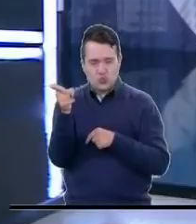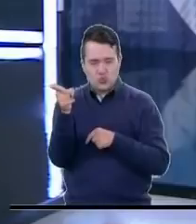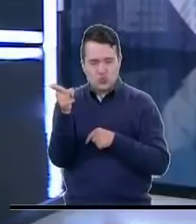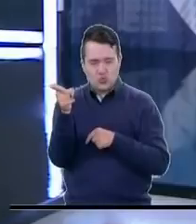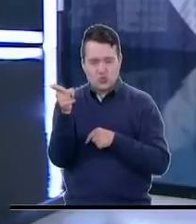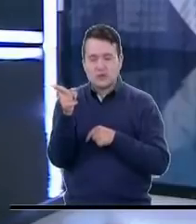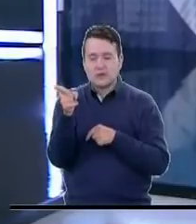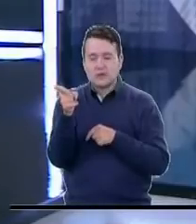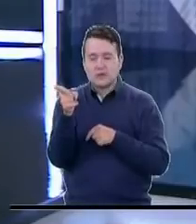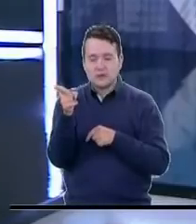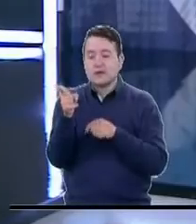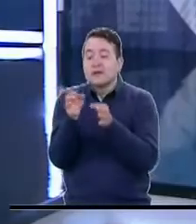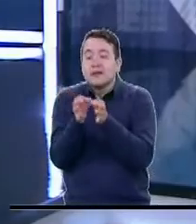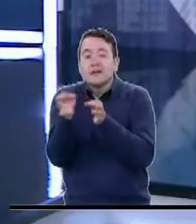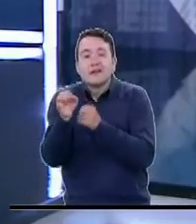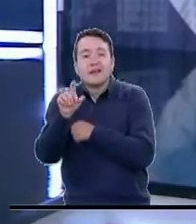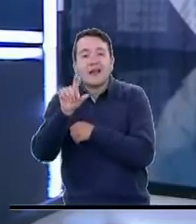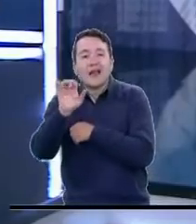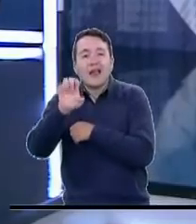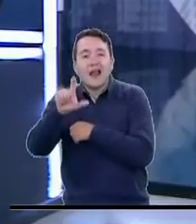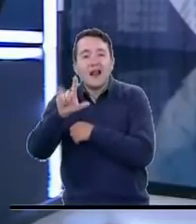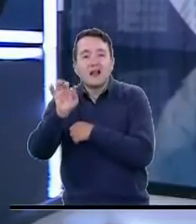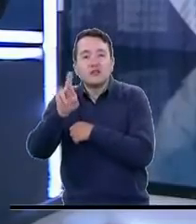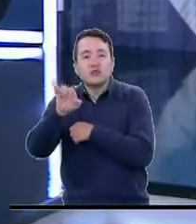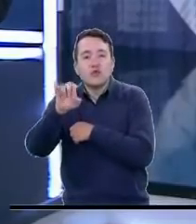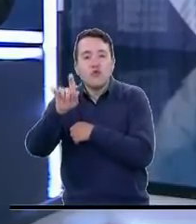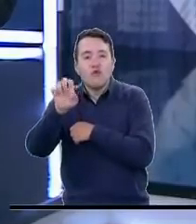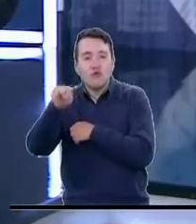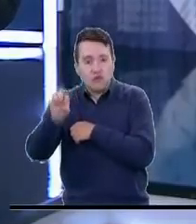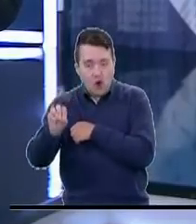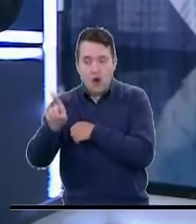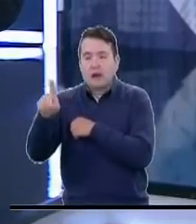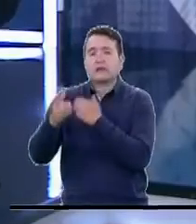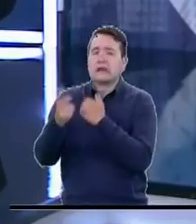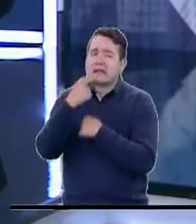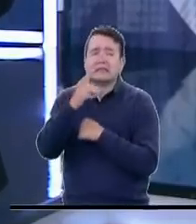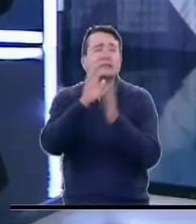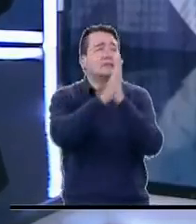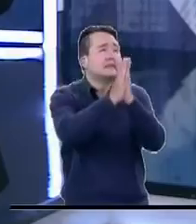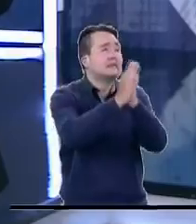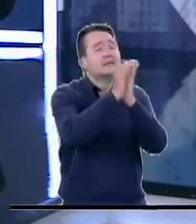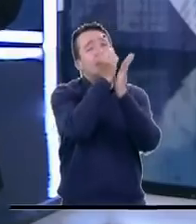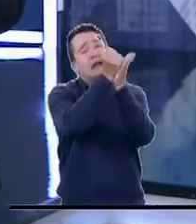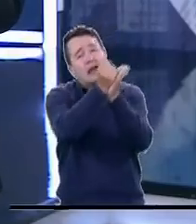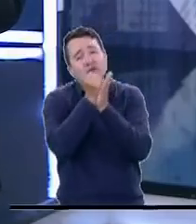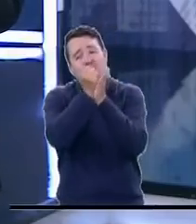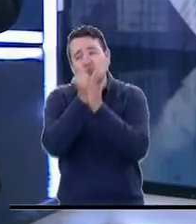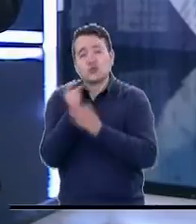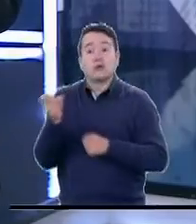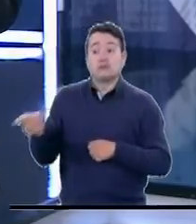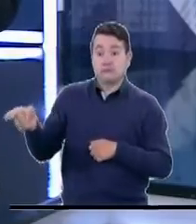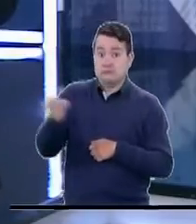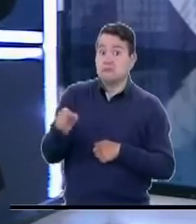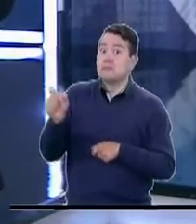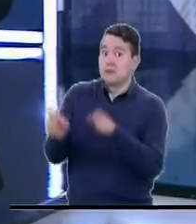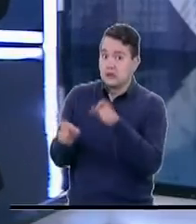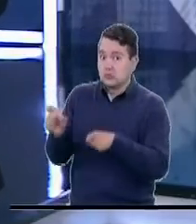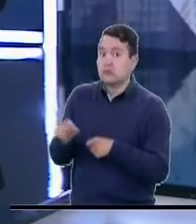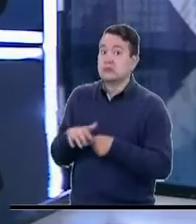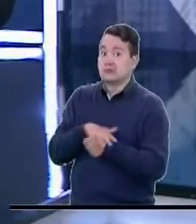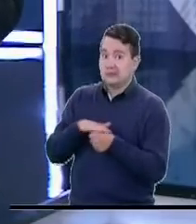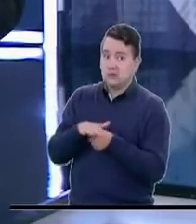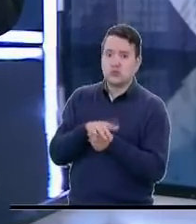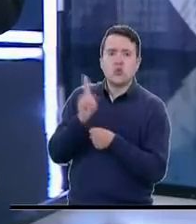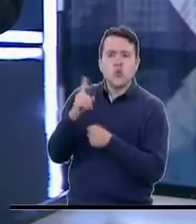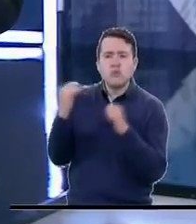ayuda. Aquí está precisamente el clamor de estos ciudadanos frente a lo que les toca vivir en gran medida por el estado